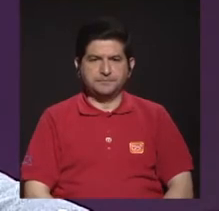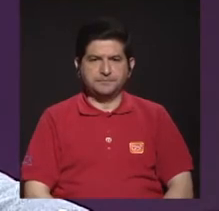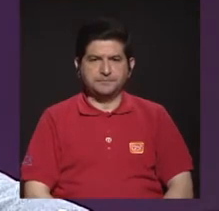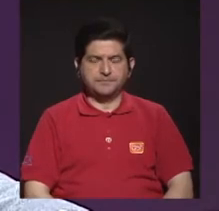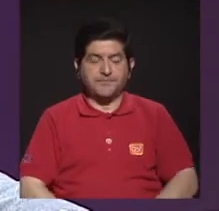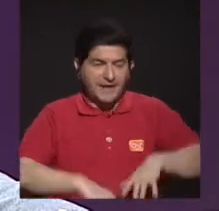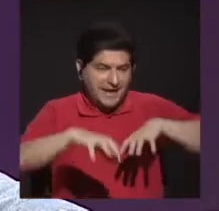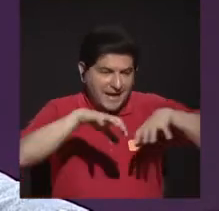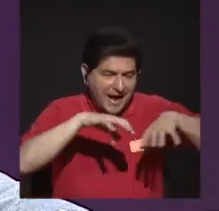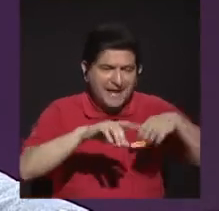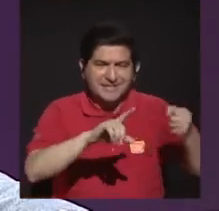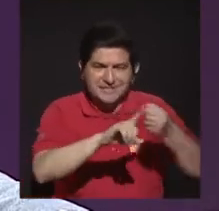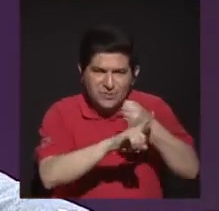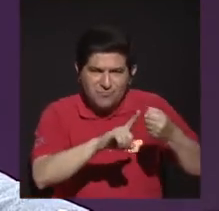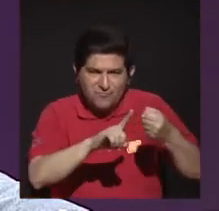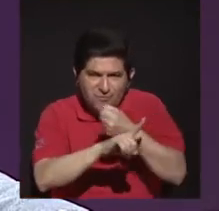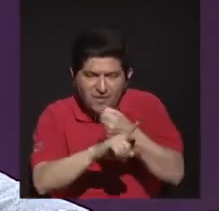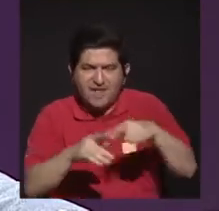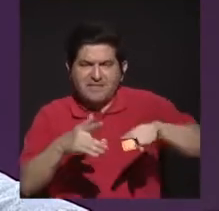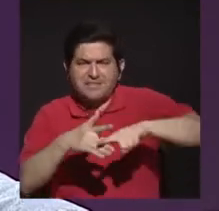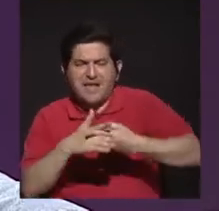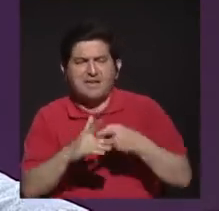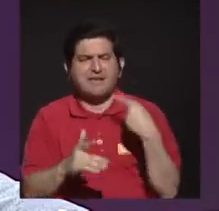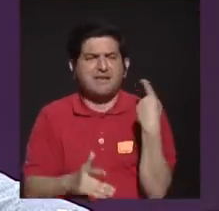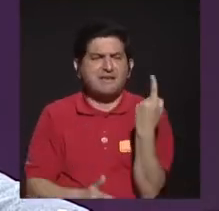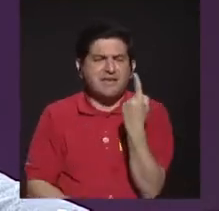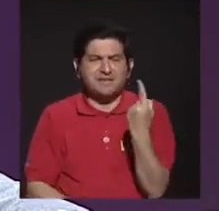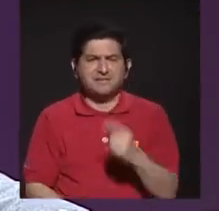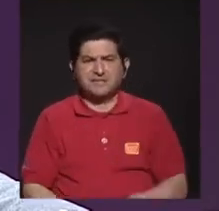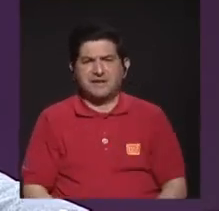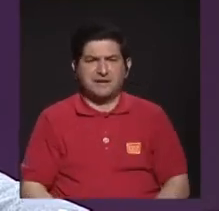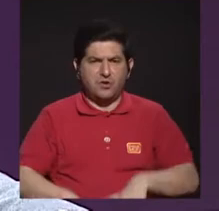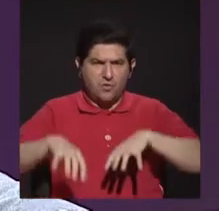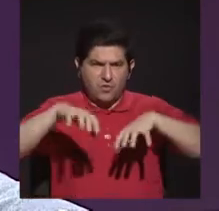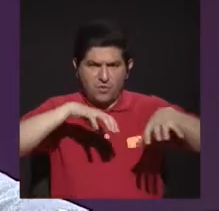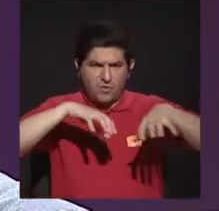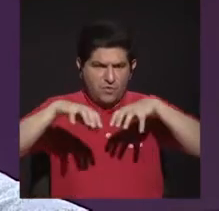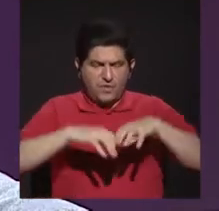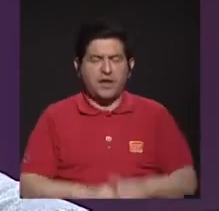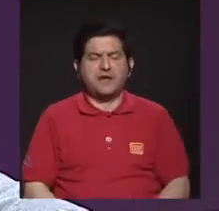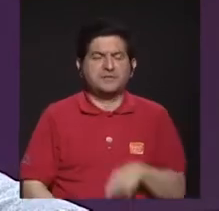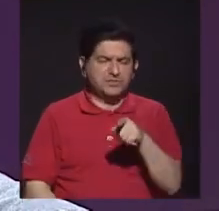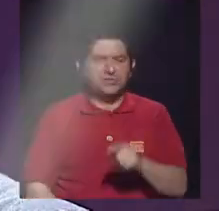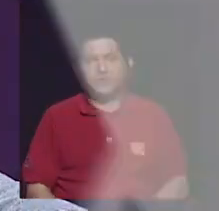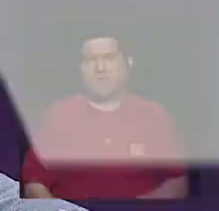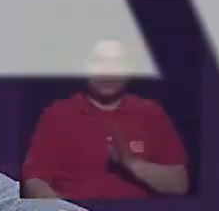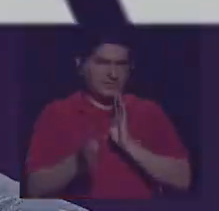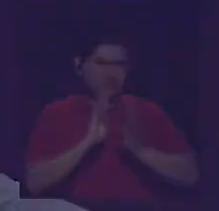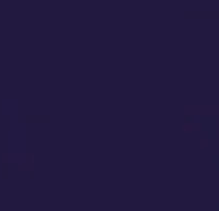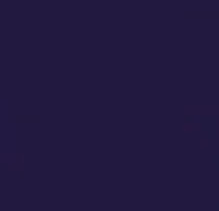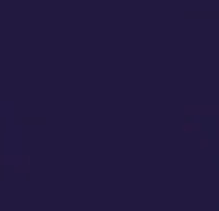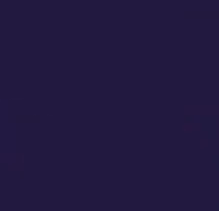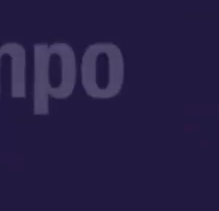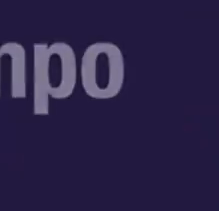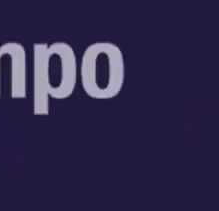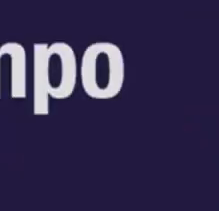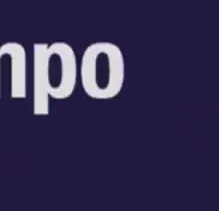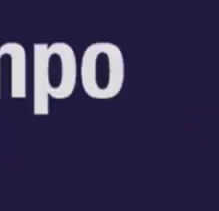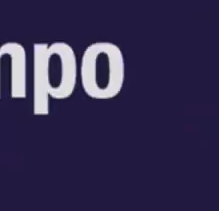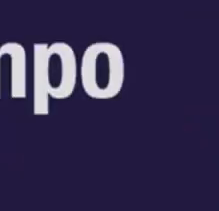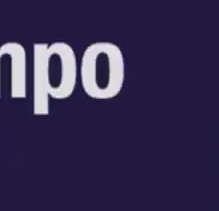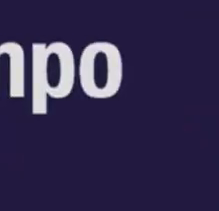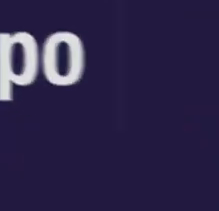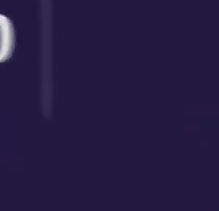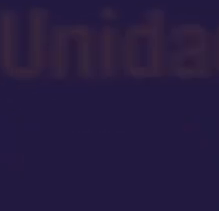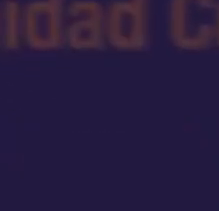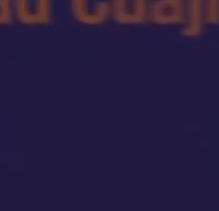las acciones violentas empiezan casi siempre a través de acciones lingüísticas y de la manera en la que las